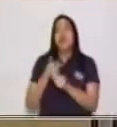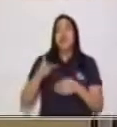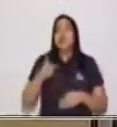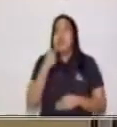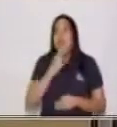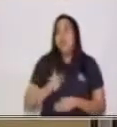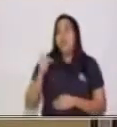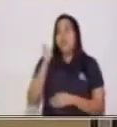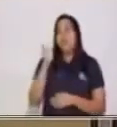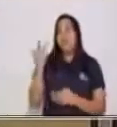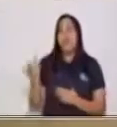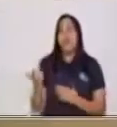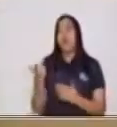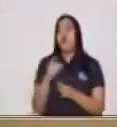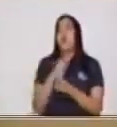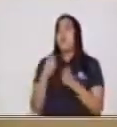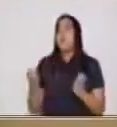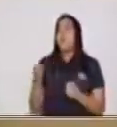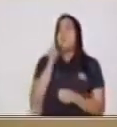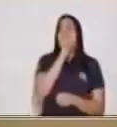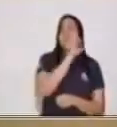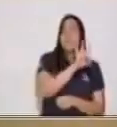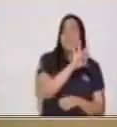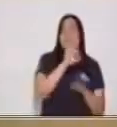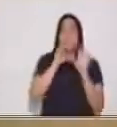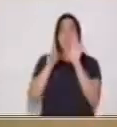tenemos 36 más 22,